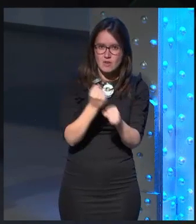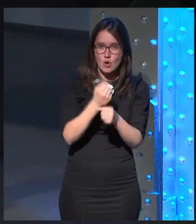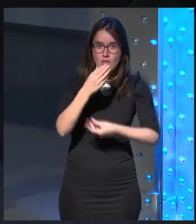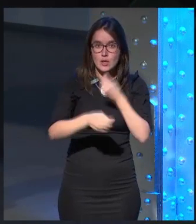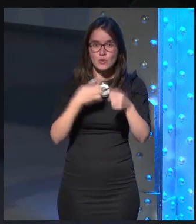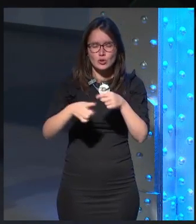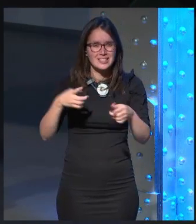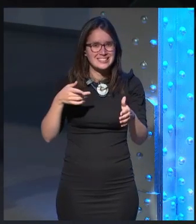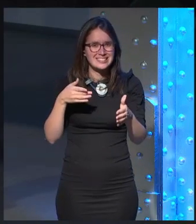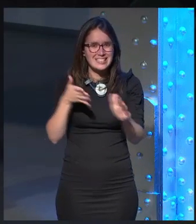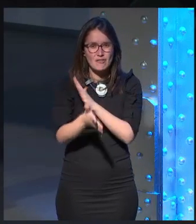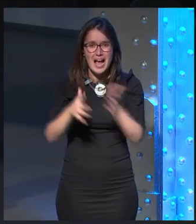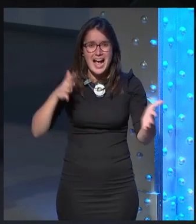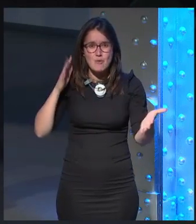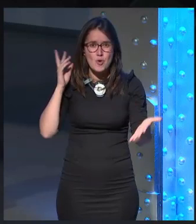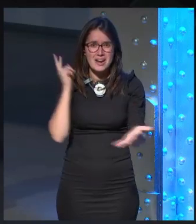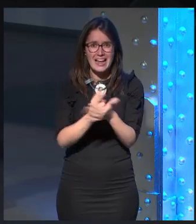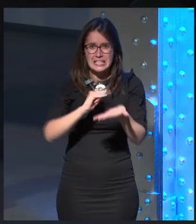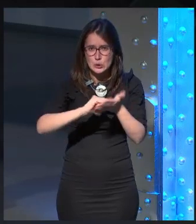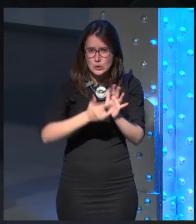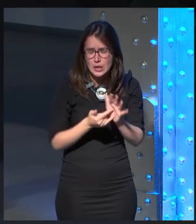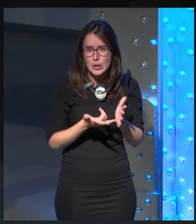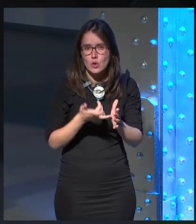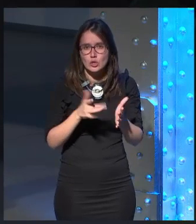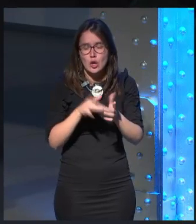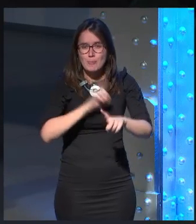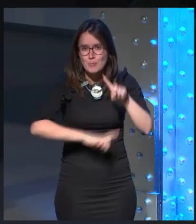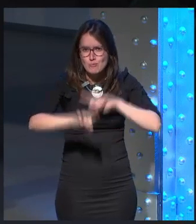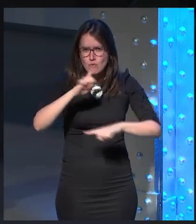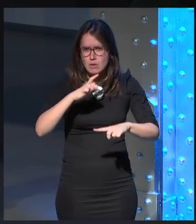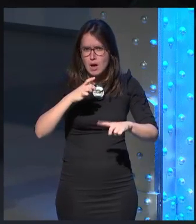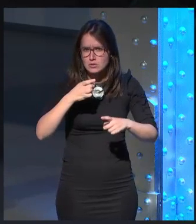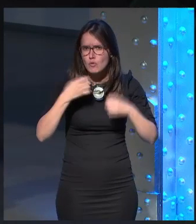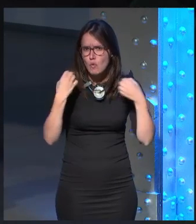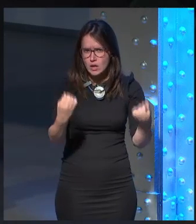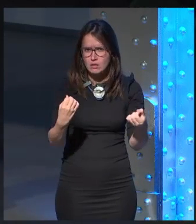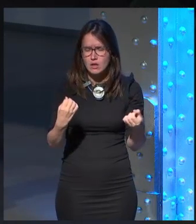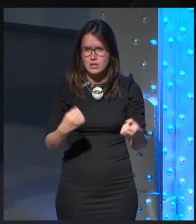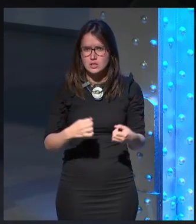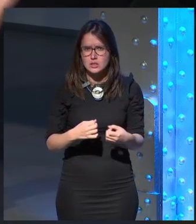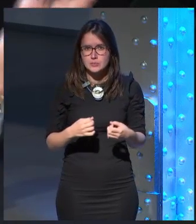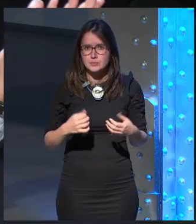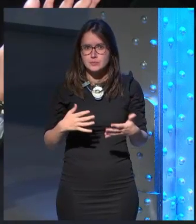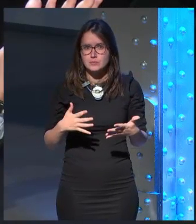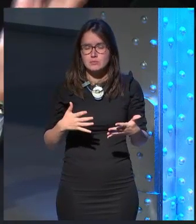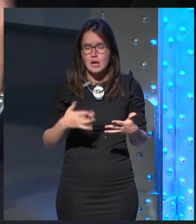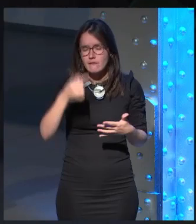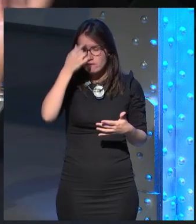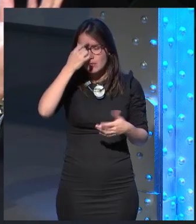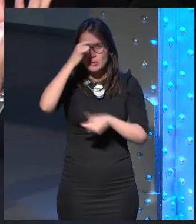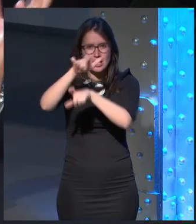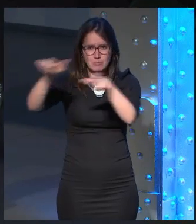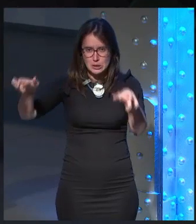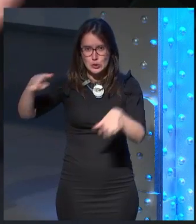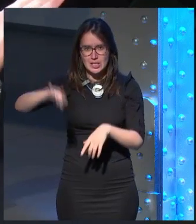un reto técnico, que tiene problemas serios. Y echaba de menos a la